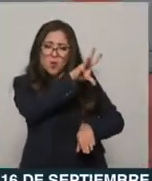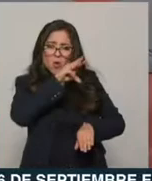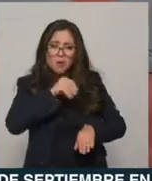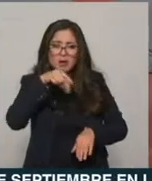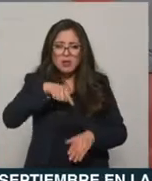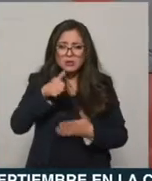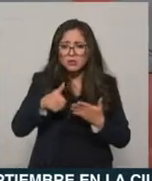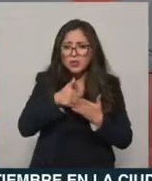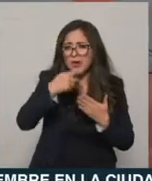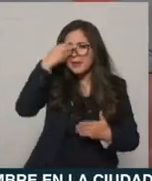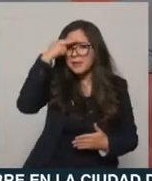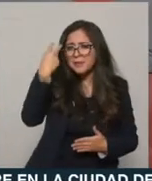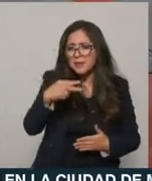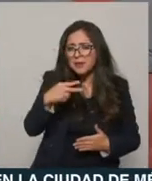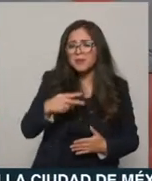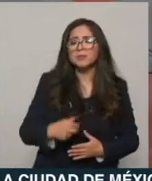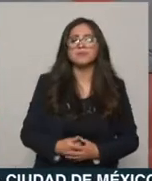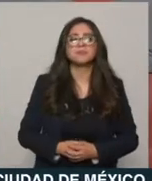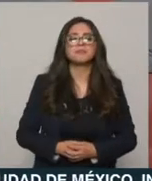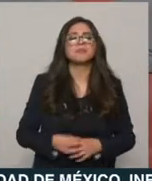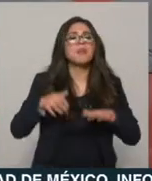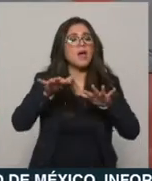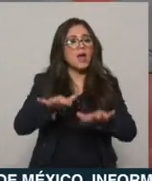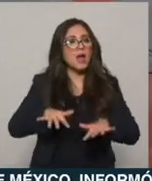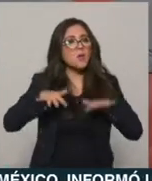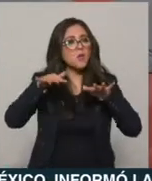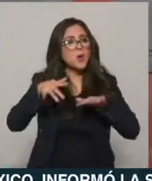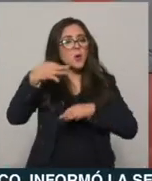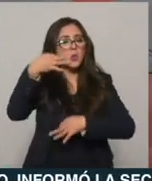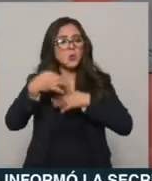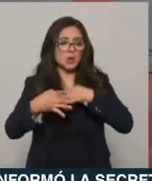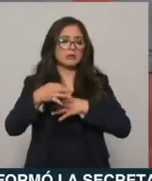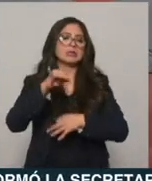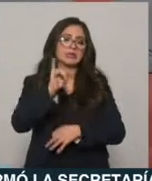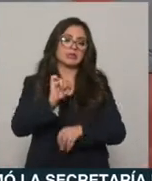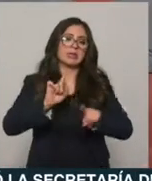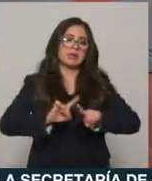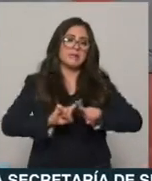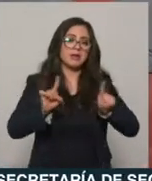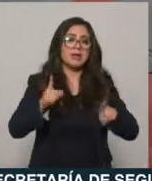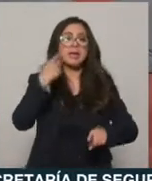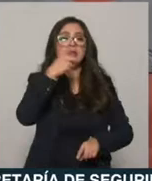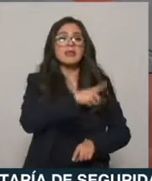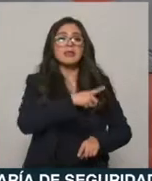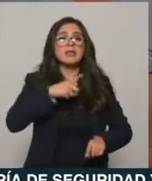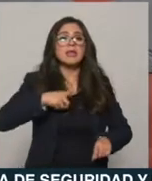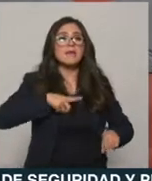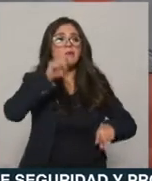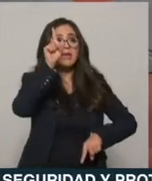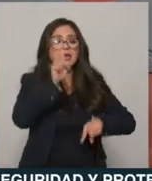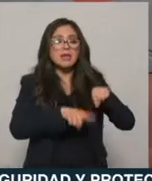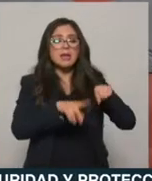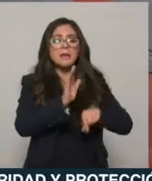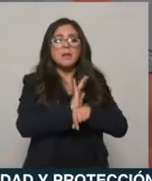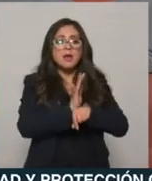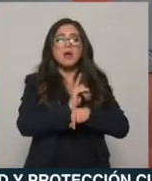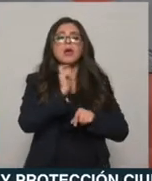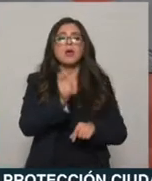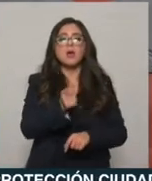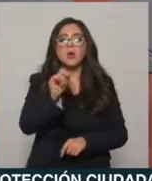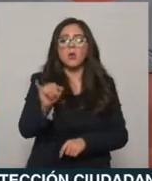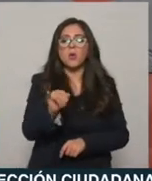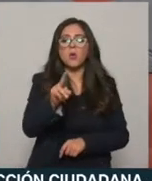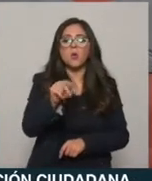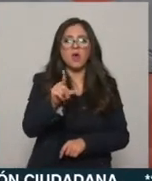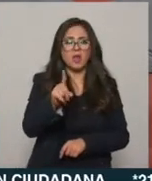México? Las audiencias son muy similares. Lo único que tienen que quitar de las películas es el jurado. Nada más es el juez el que está